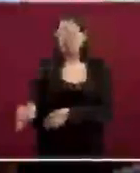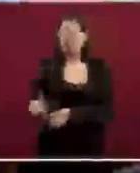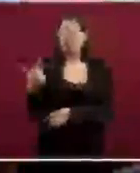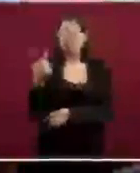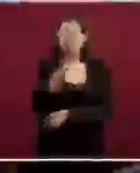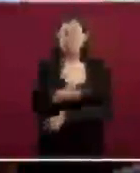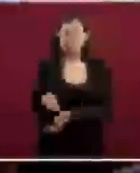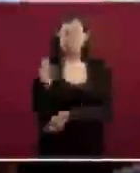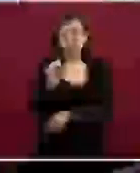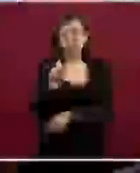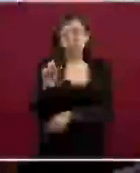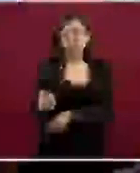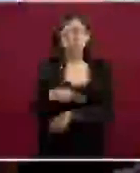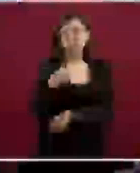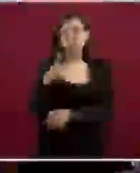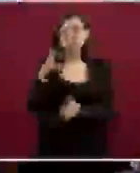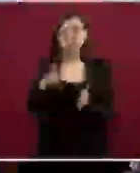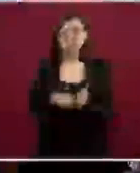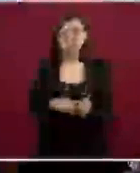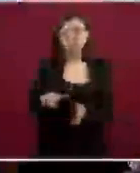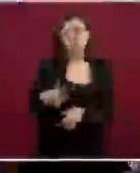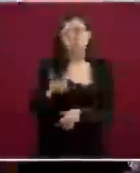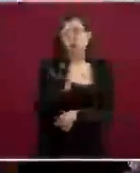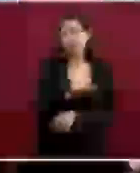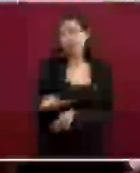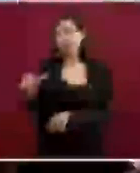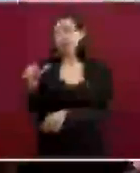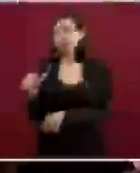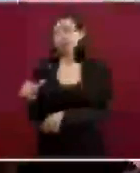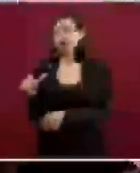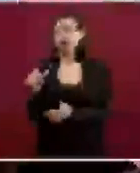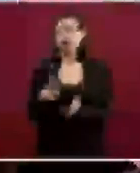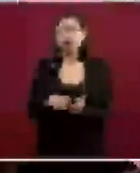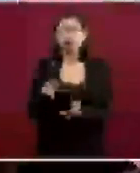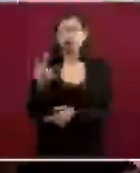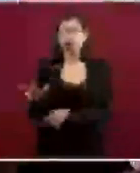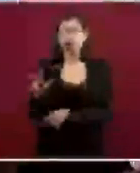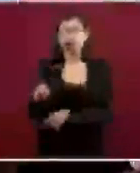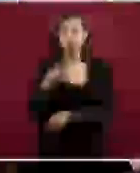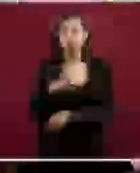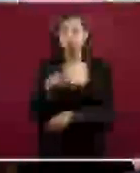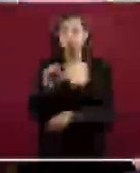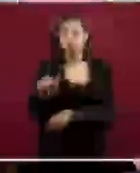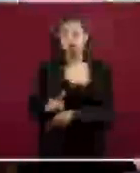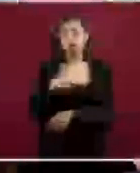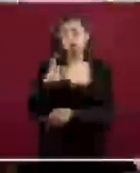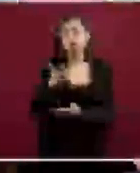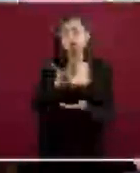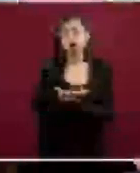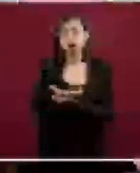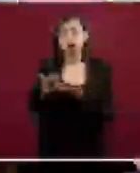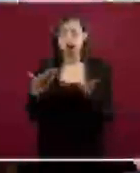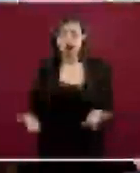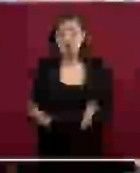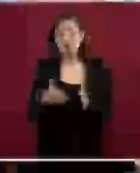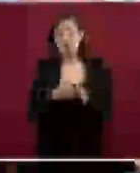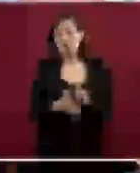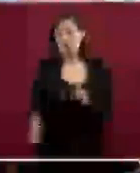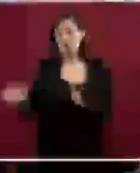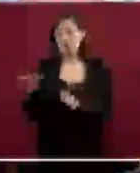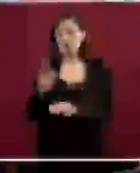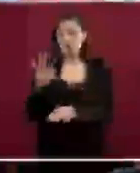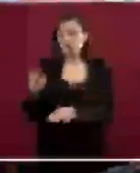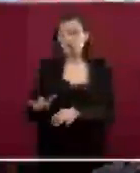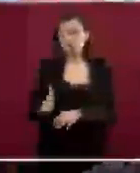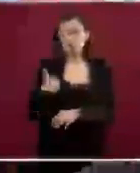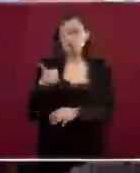del 2012 al 2018 326 y en la presente administración lleva 46 detenciones en